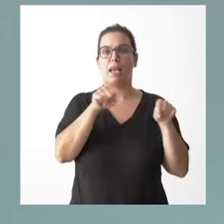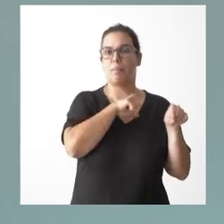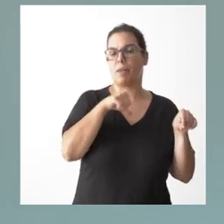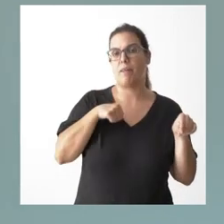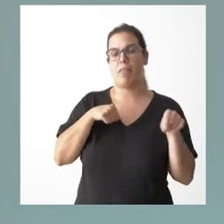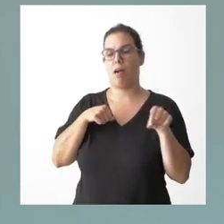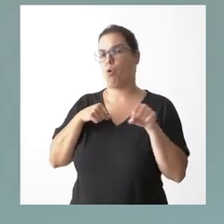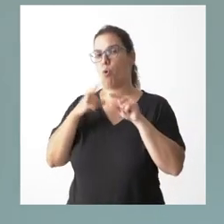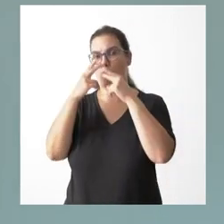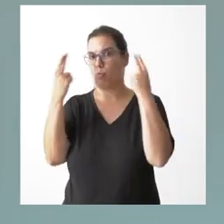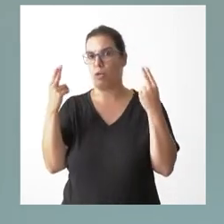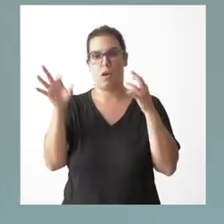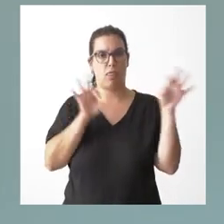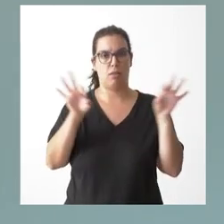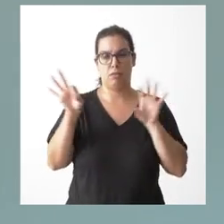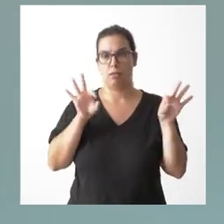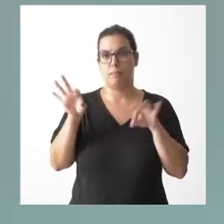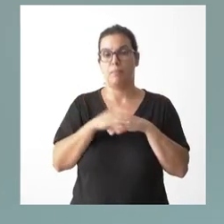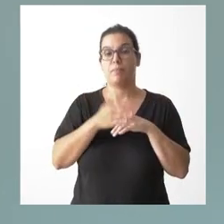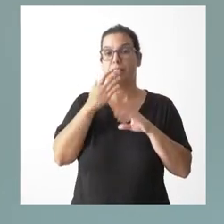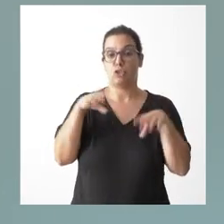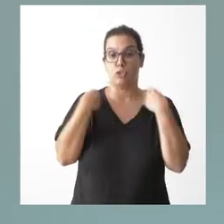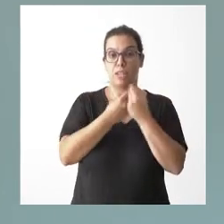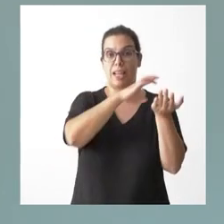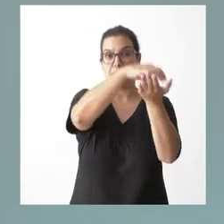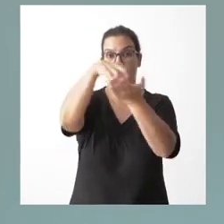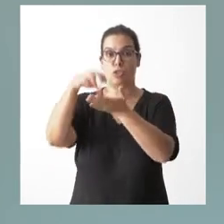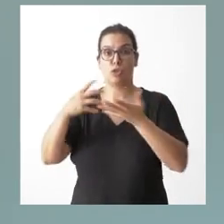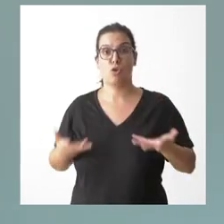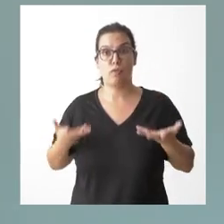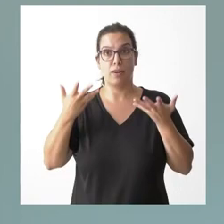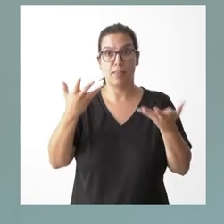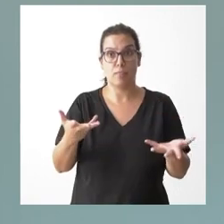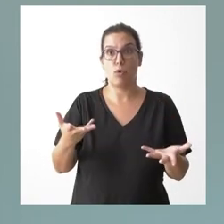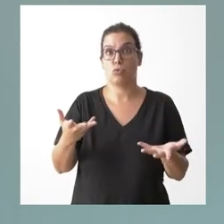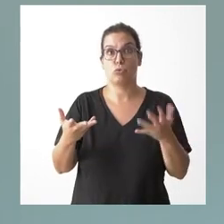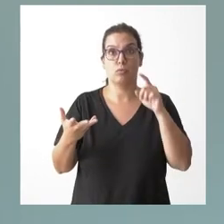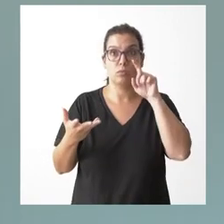son 653 centros, que son los que vamos a ofertar y hemos ofertado,